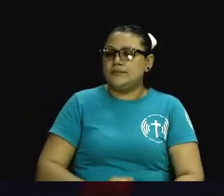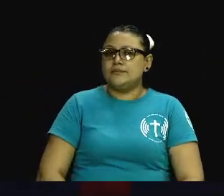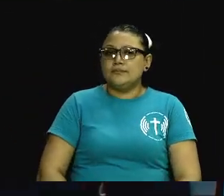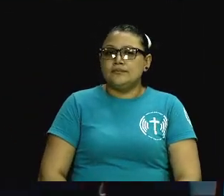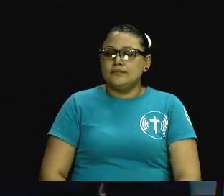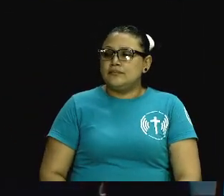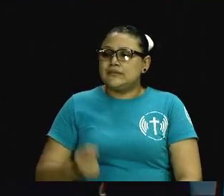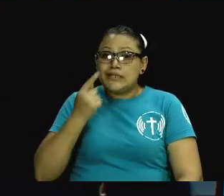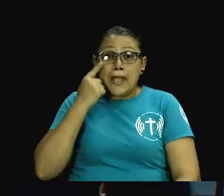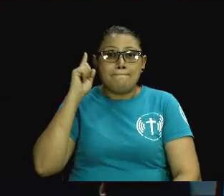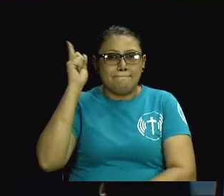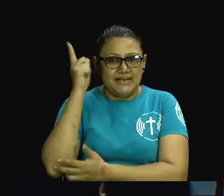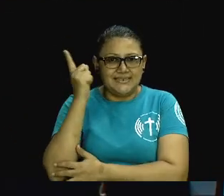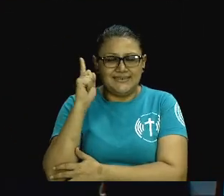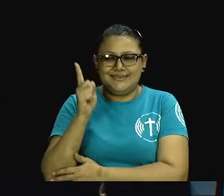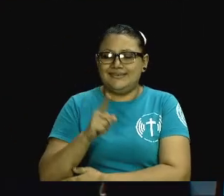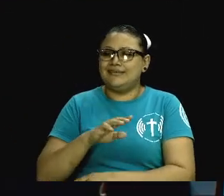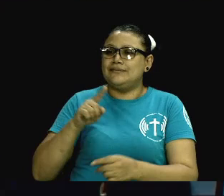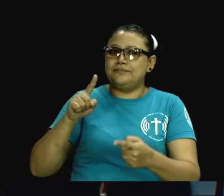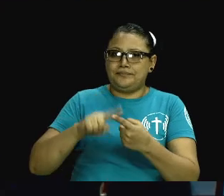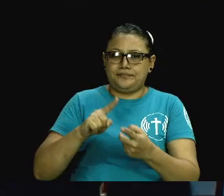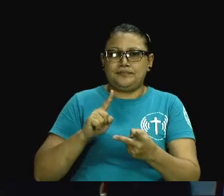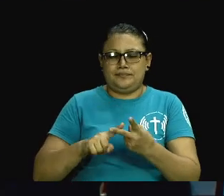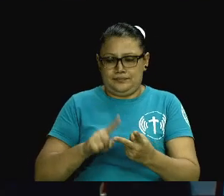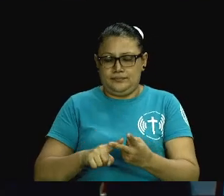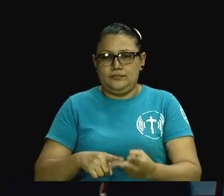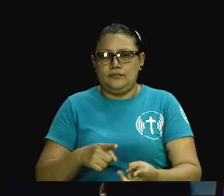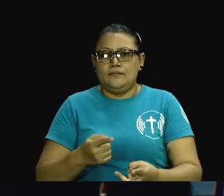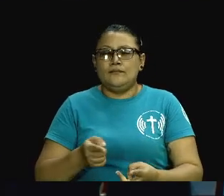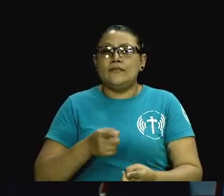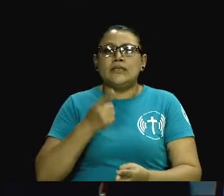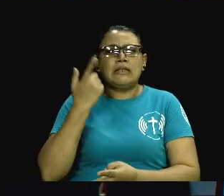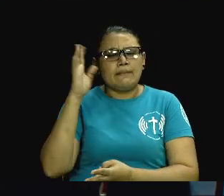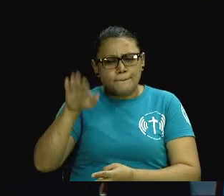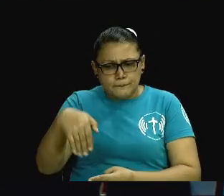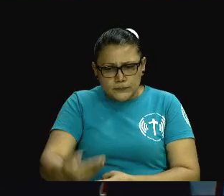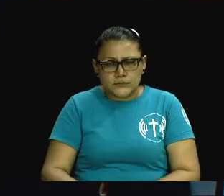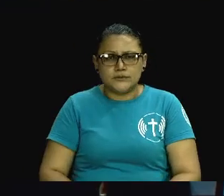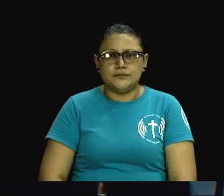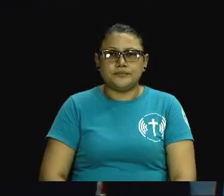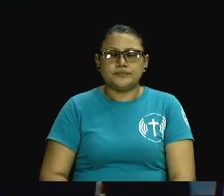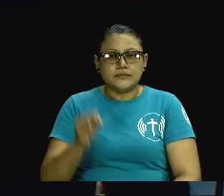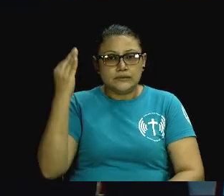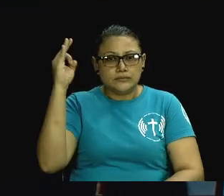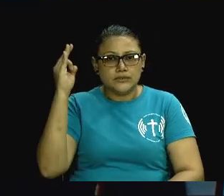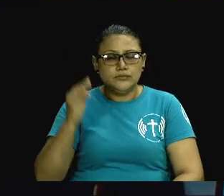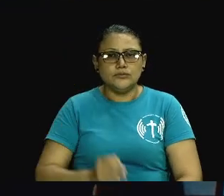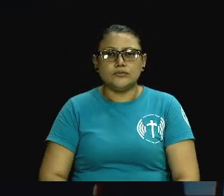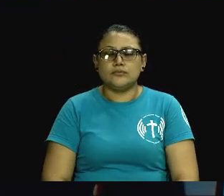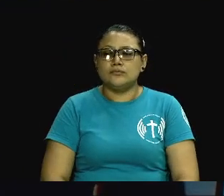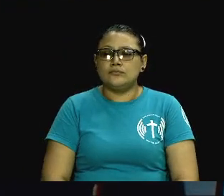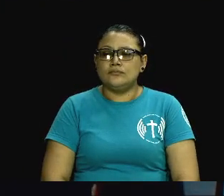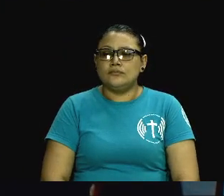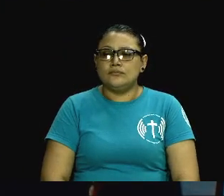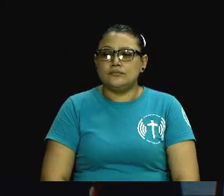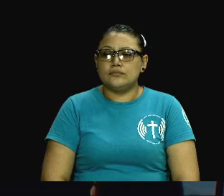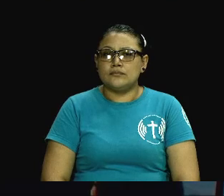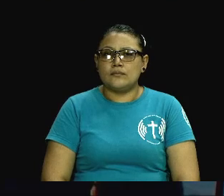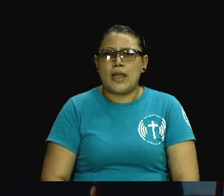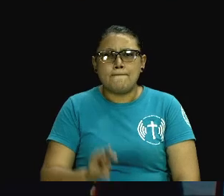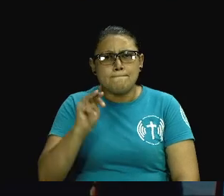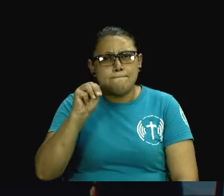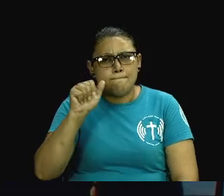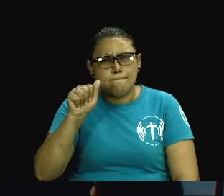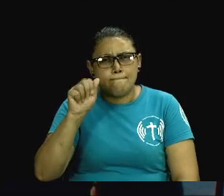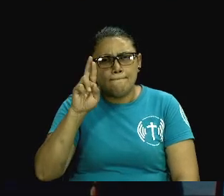llegara y no sólo eso el pastor un día la llamó y le dijo marta le dijo me han contado que